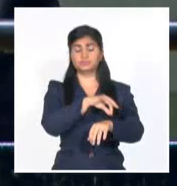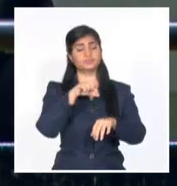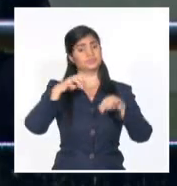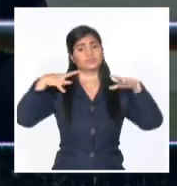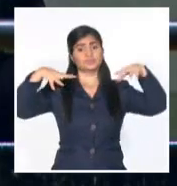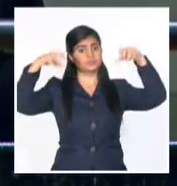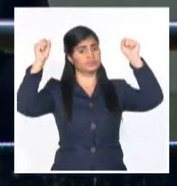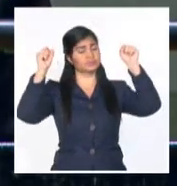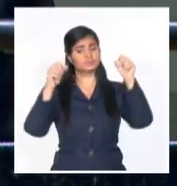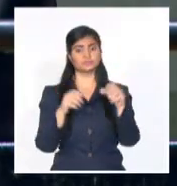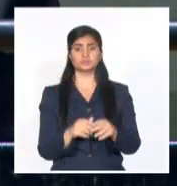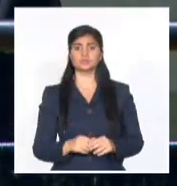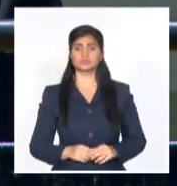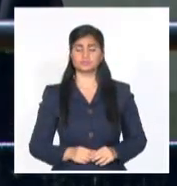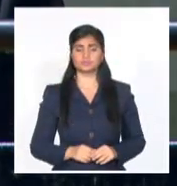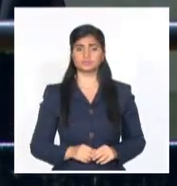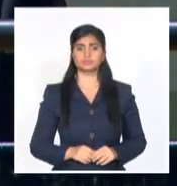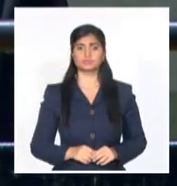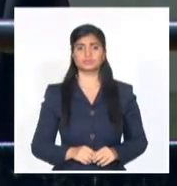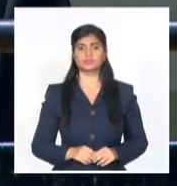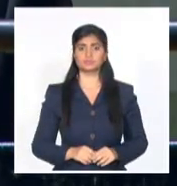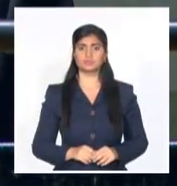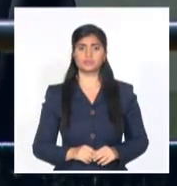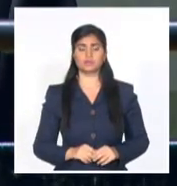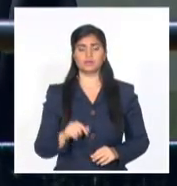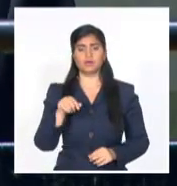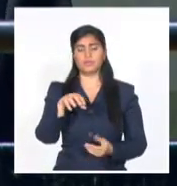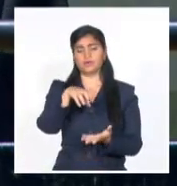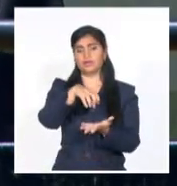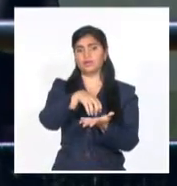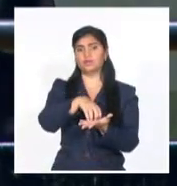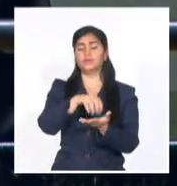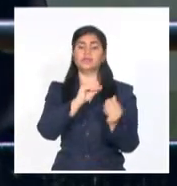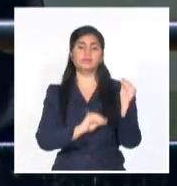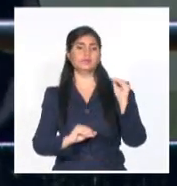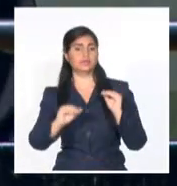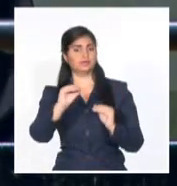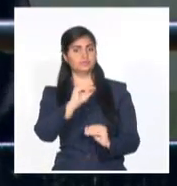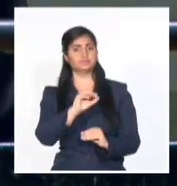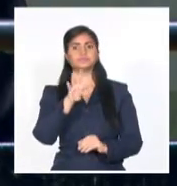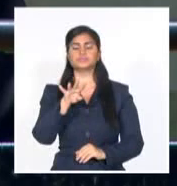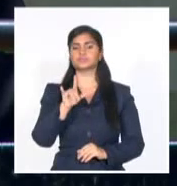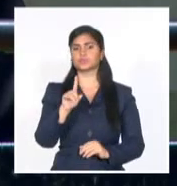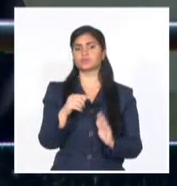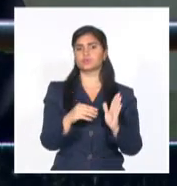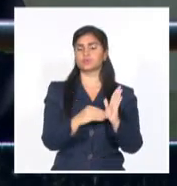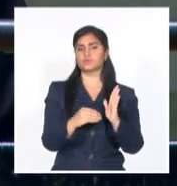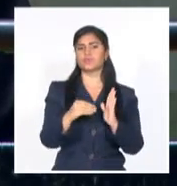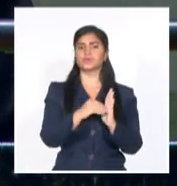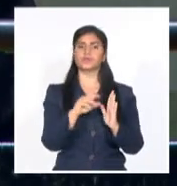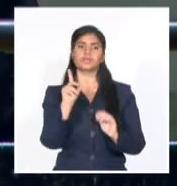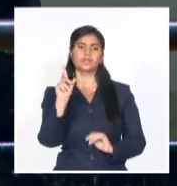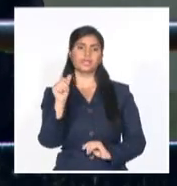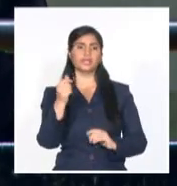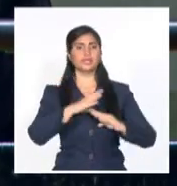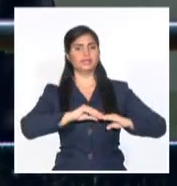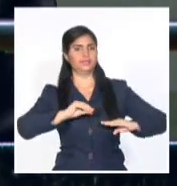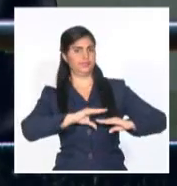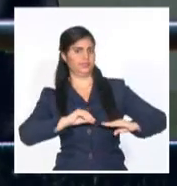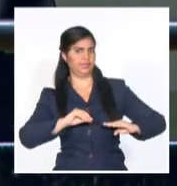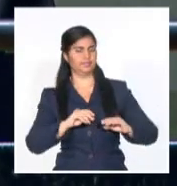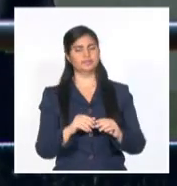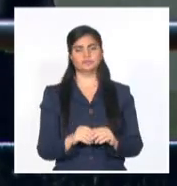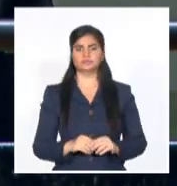periodo sobrepasan los 491 millones de dólares. El